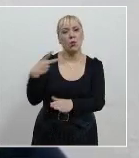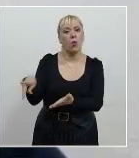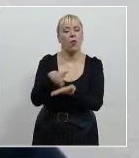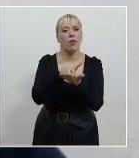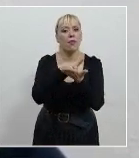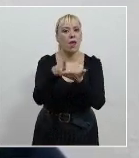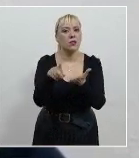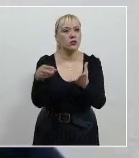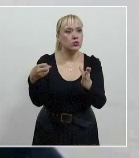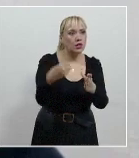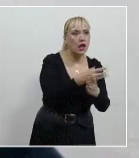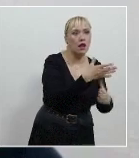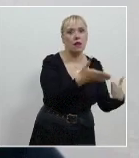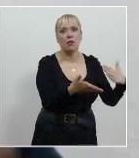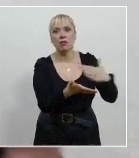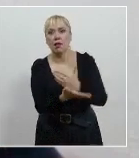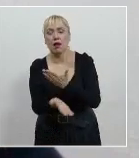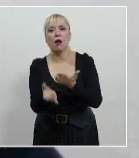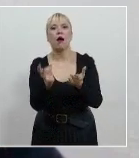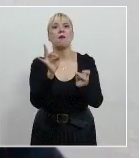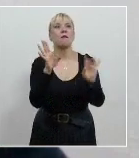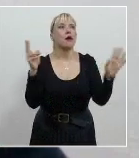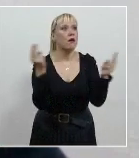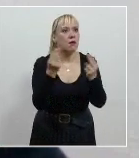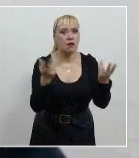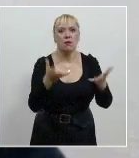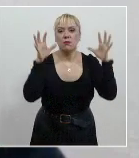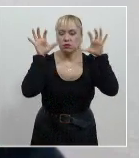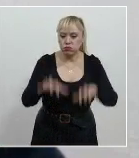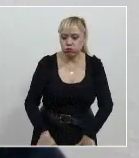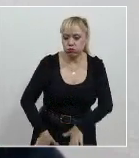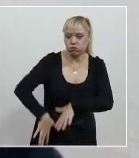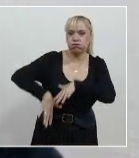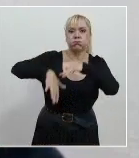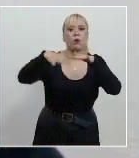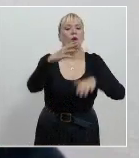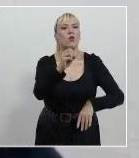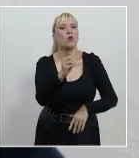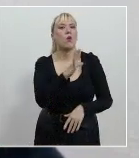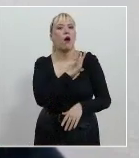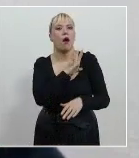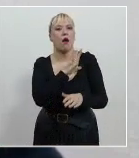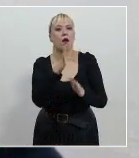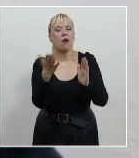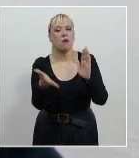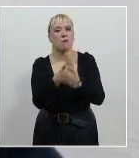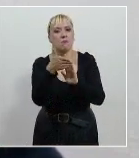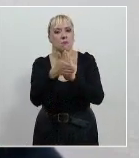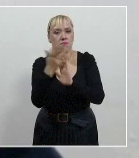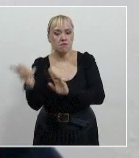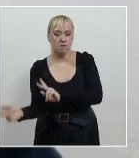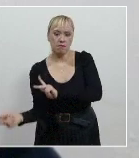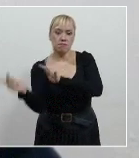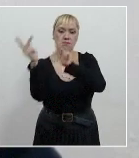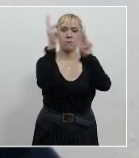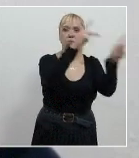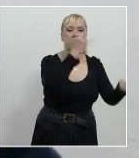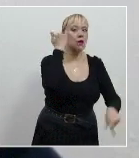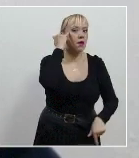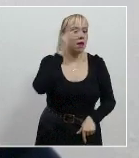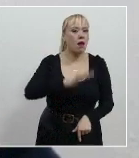derecho fundamental colectivo, por tratarse de una comunidad, al desarrollo regional de las zonas